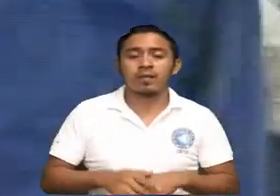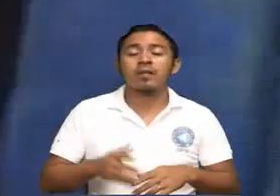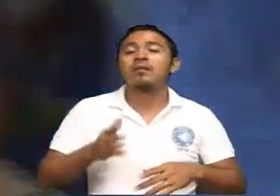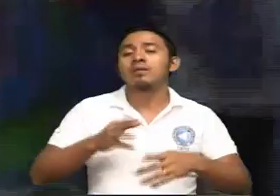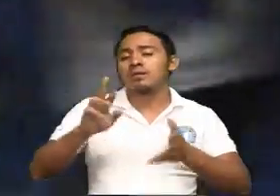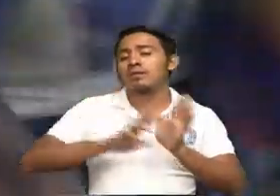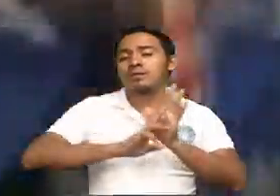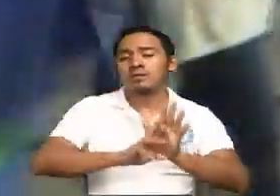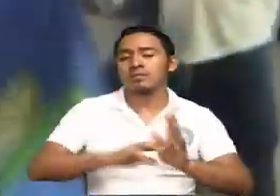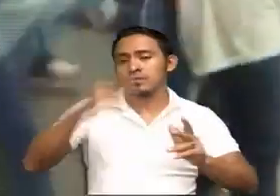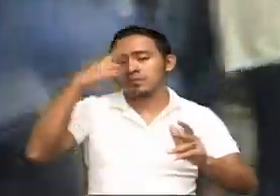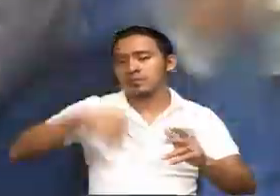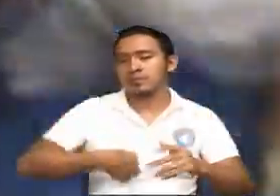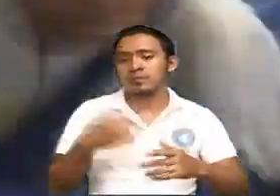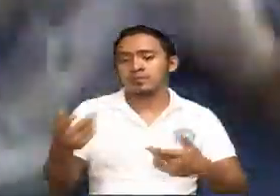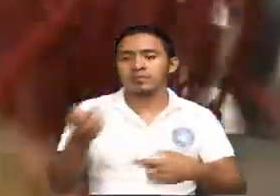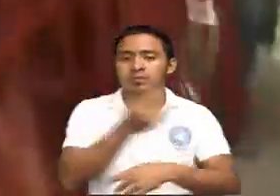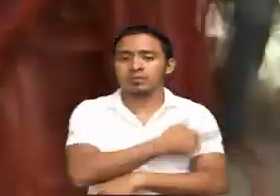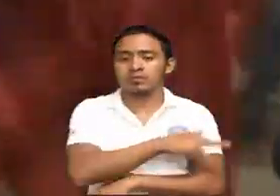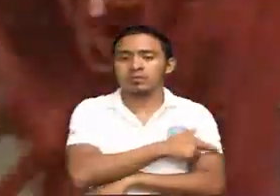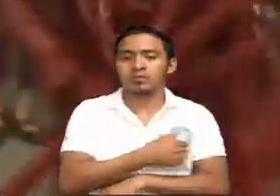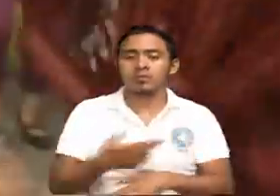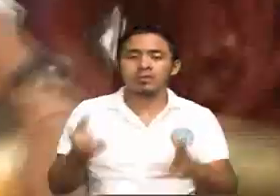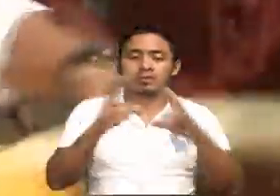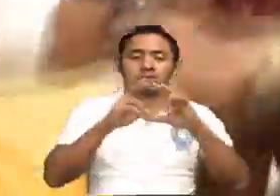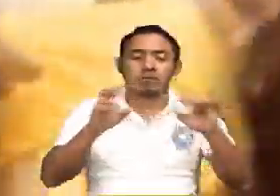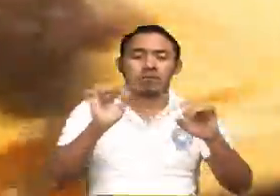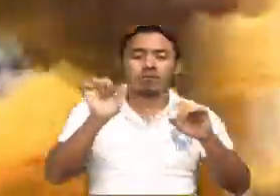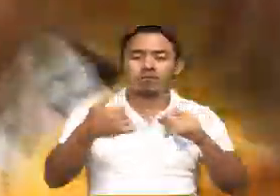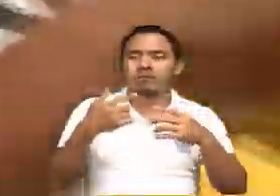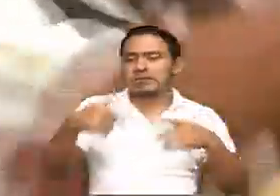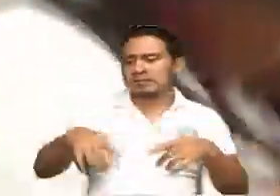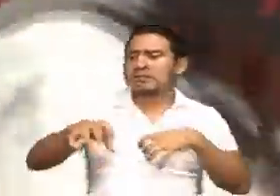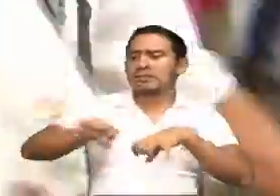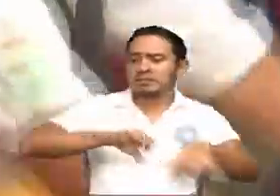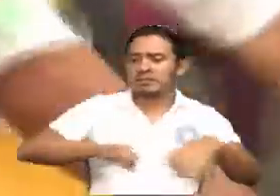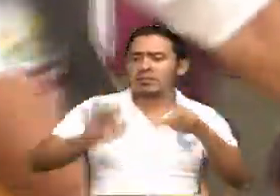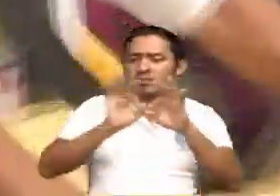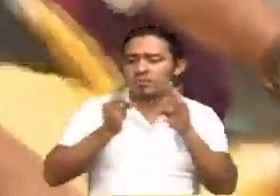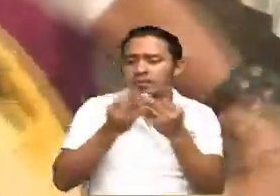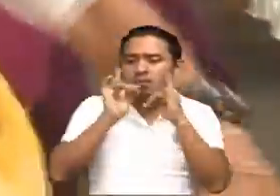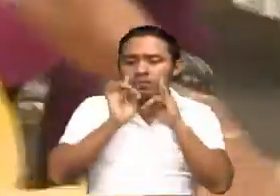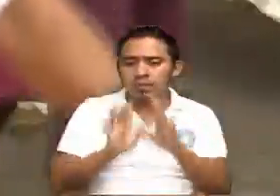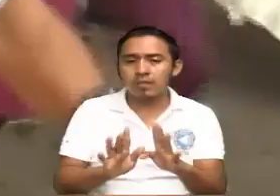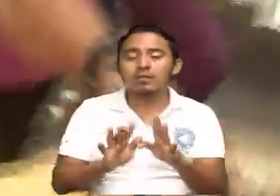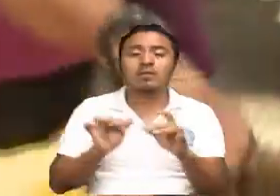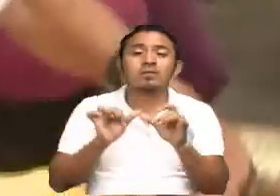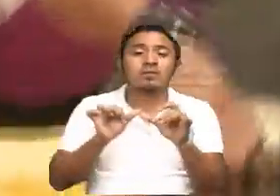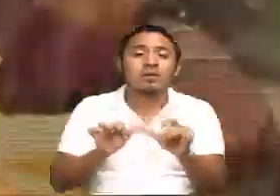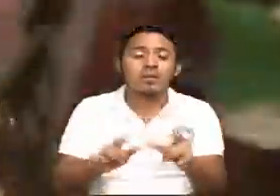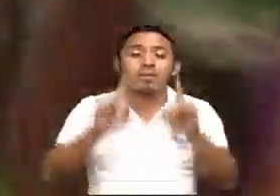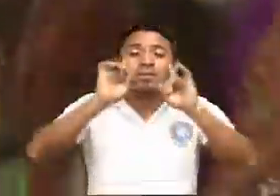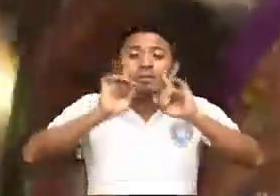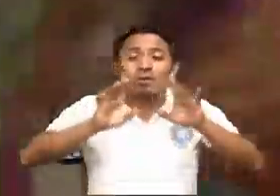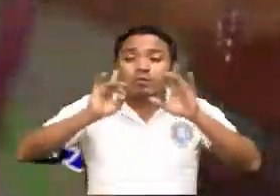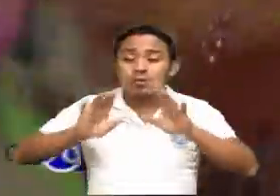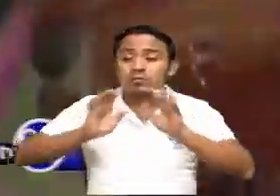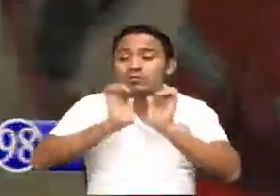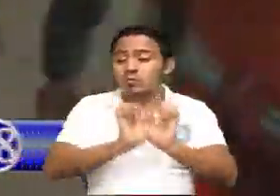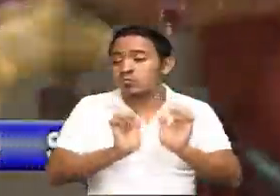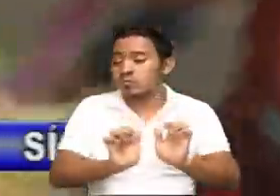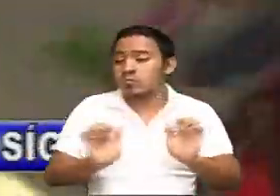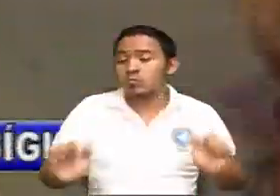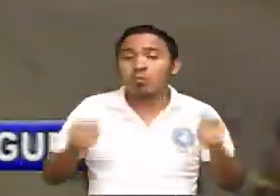representantes de la Cruz Roja recomendaron que para la seguridad de las familias en estas fiestas patronales se mantenga total atención a los niños